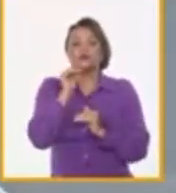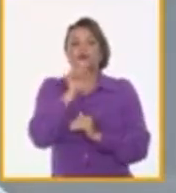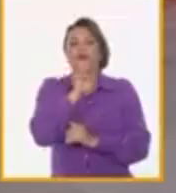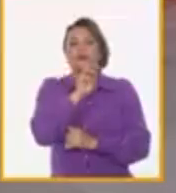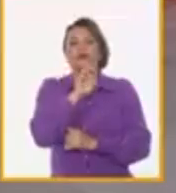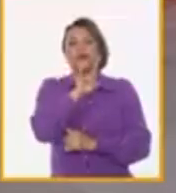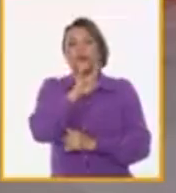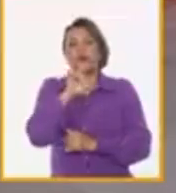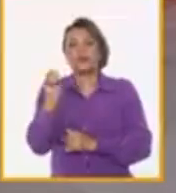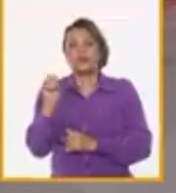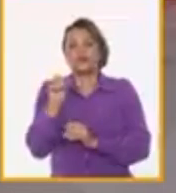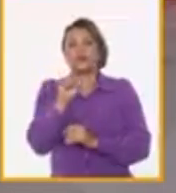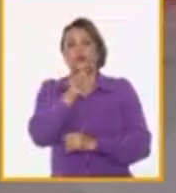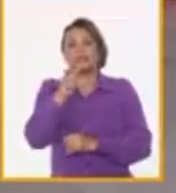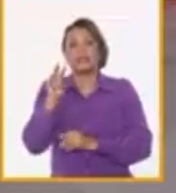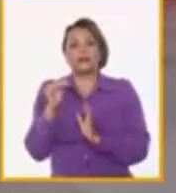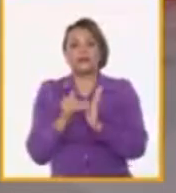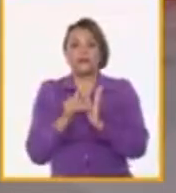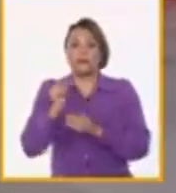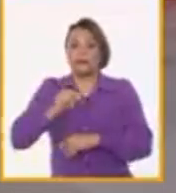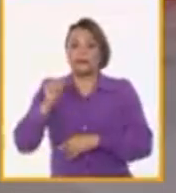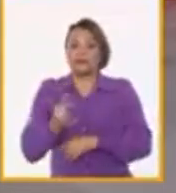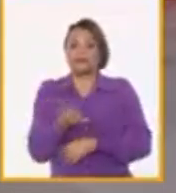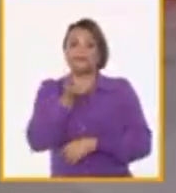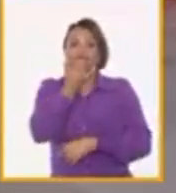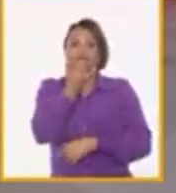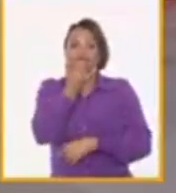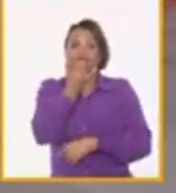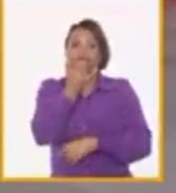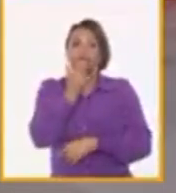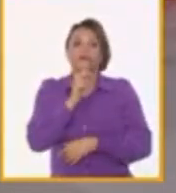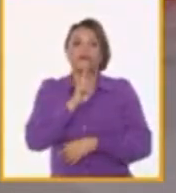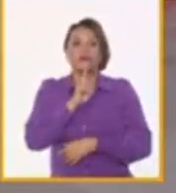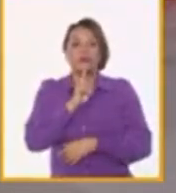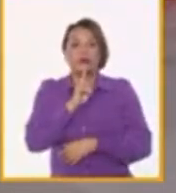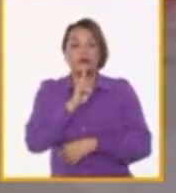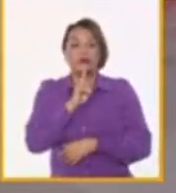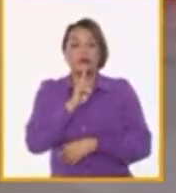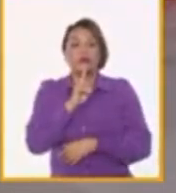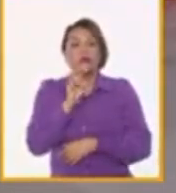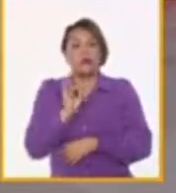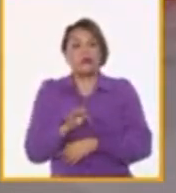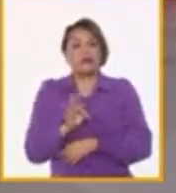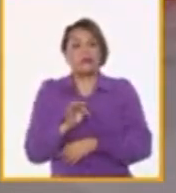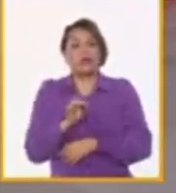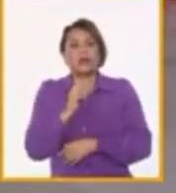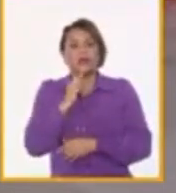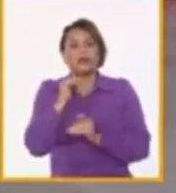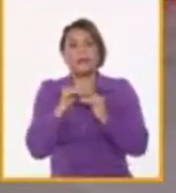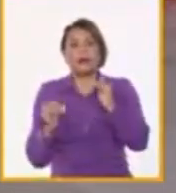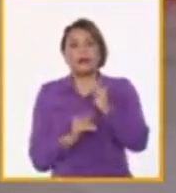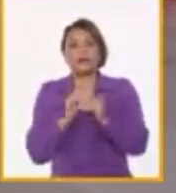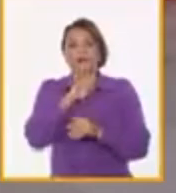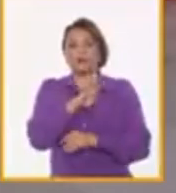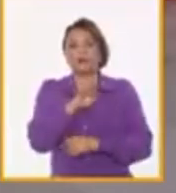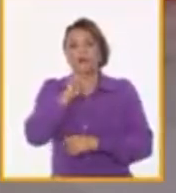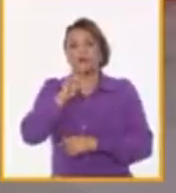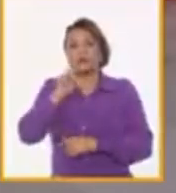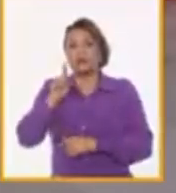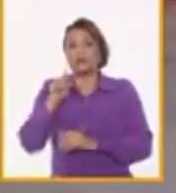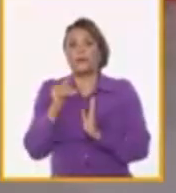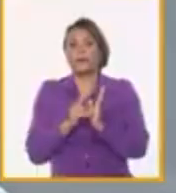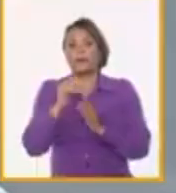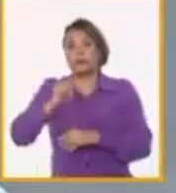Hoy es un día de déficit grande de De electricidad. déficit, y que aunque logramos bajar de 431 mil